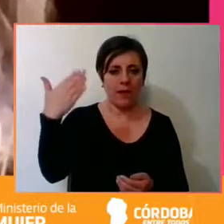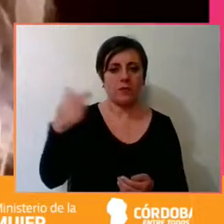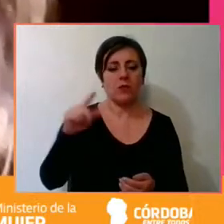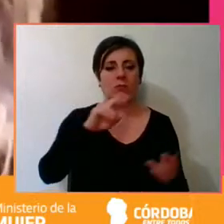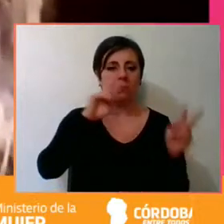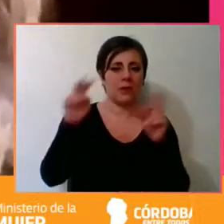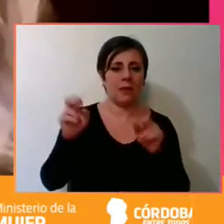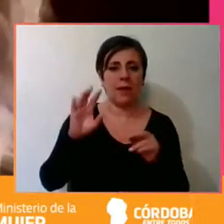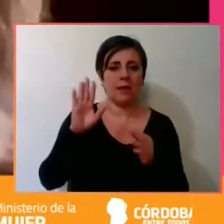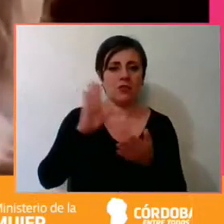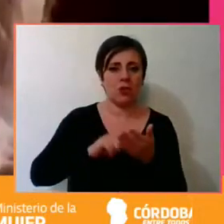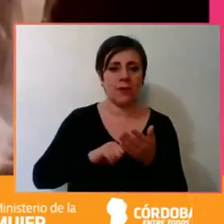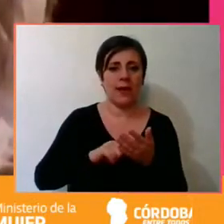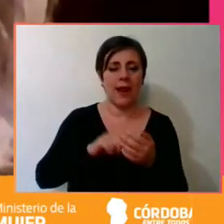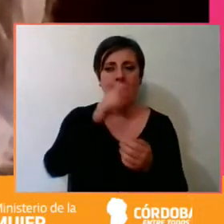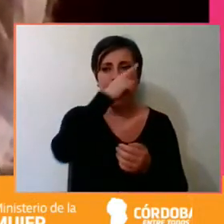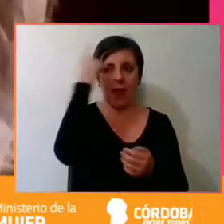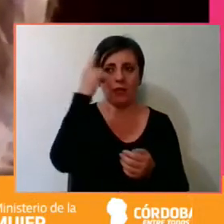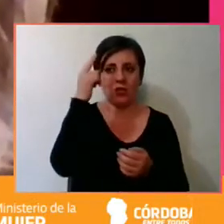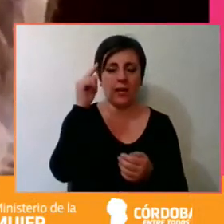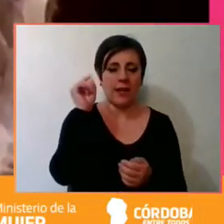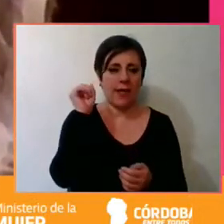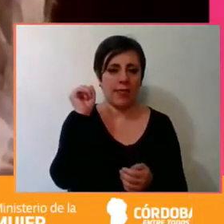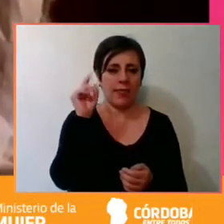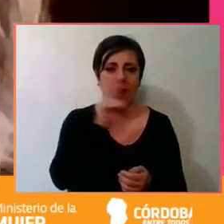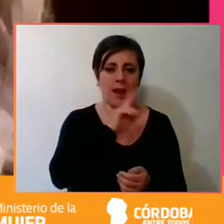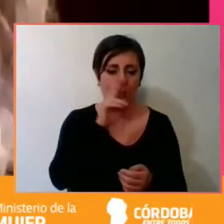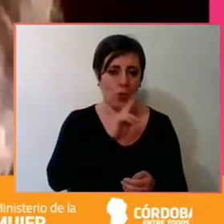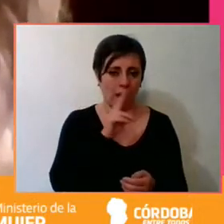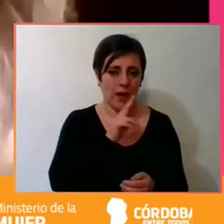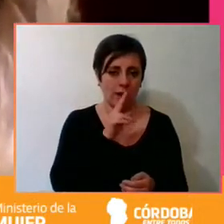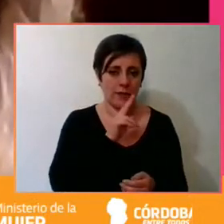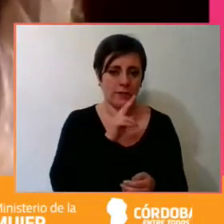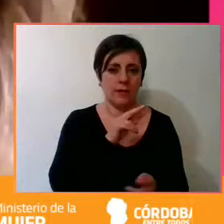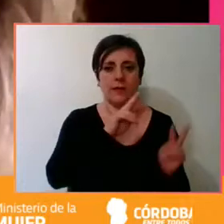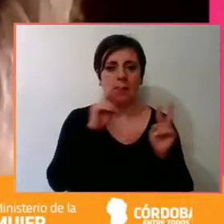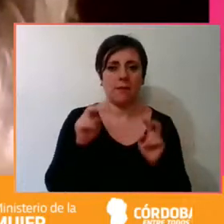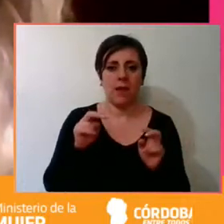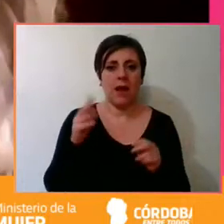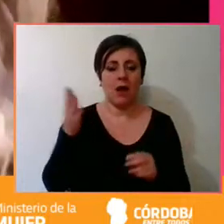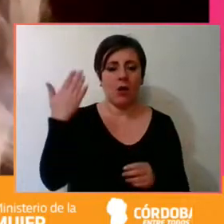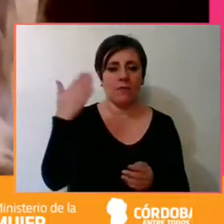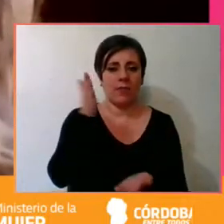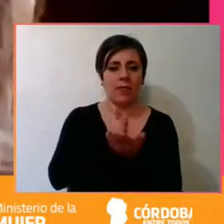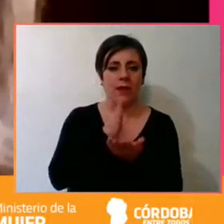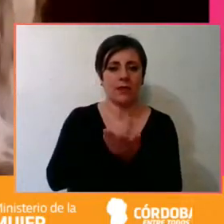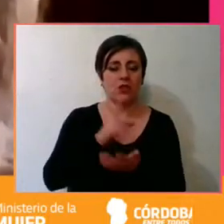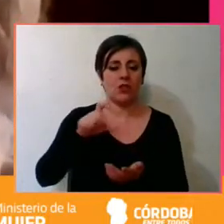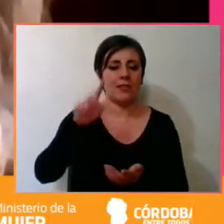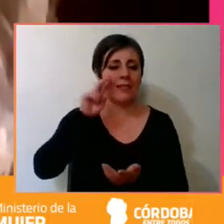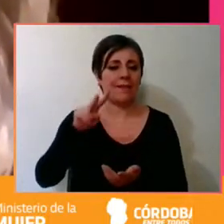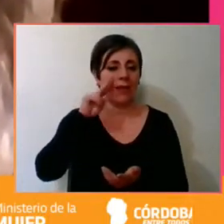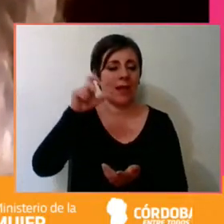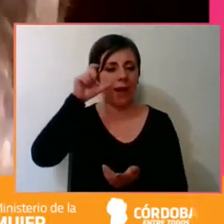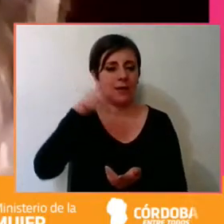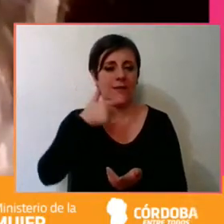sobre la nacionalidad, particularmente las mujeres. El tema de la Convención de los Derechos Civiles se hizo